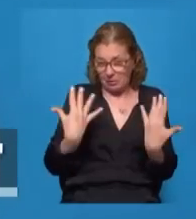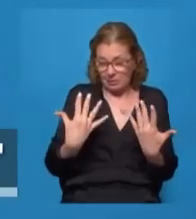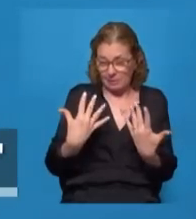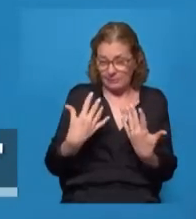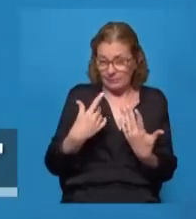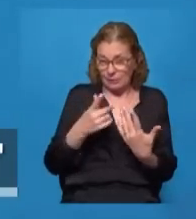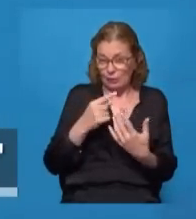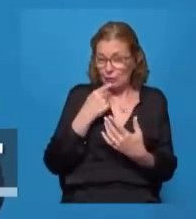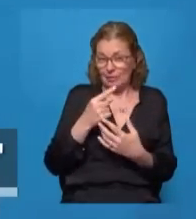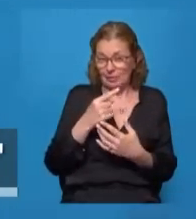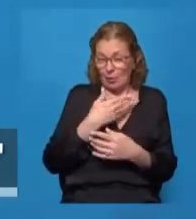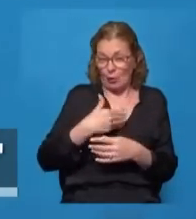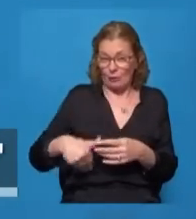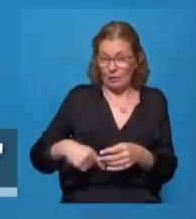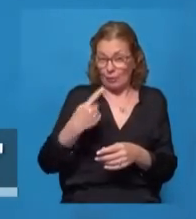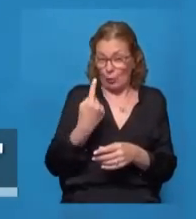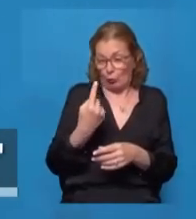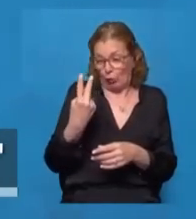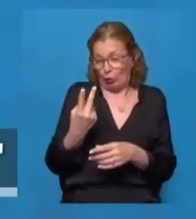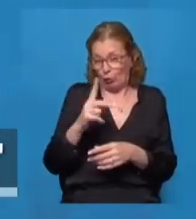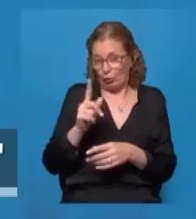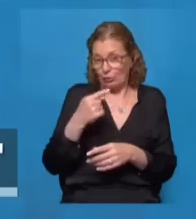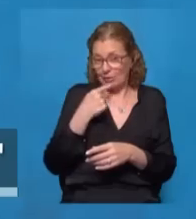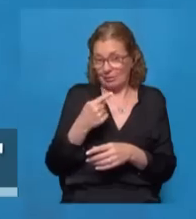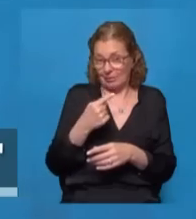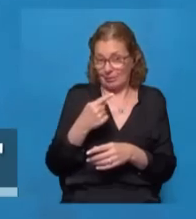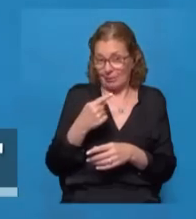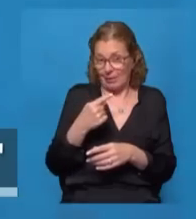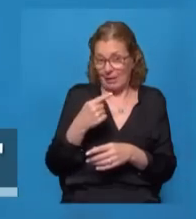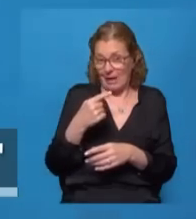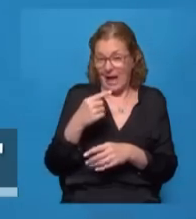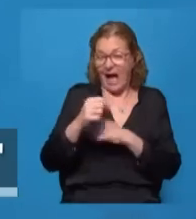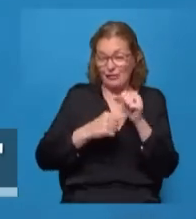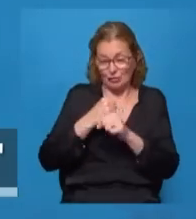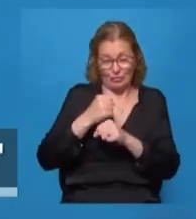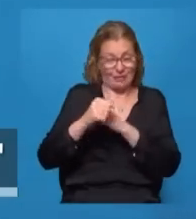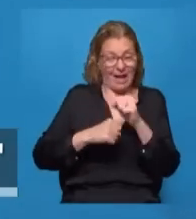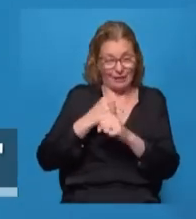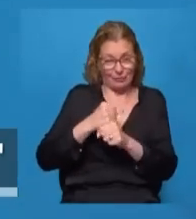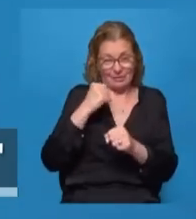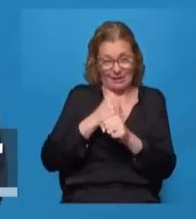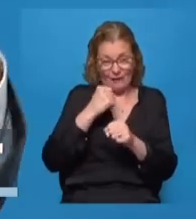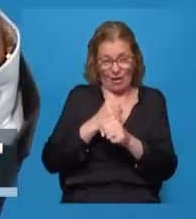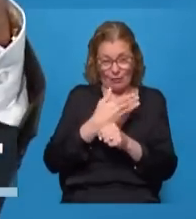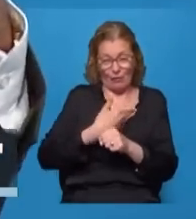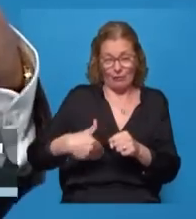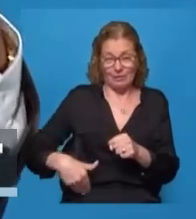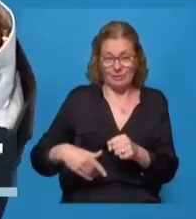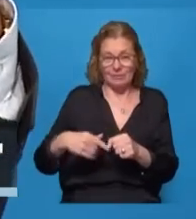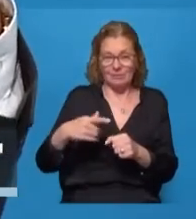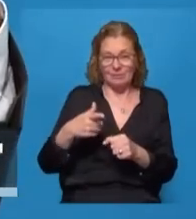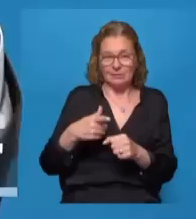cualquier cosa no me estoy refiriendo a un gobierno ni a dos me estoy refiriendo a décadas de de gestión en la que se ha